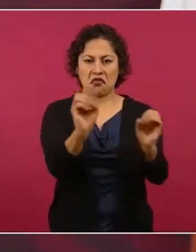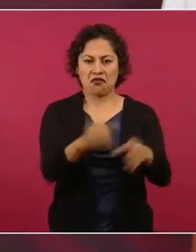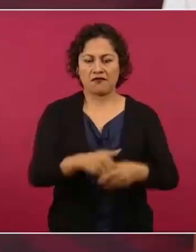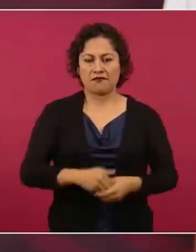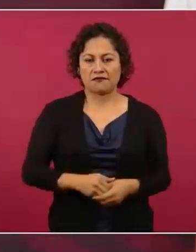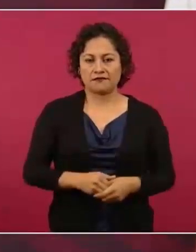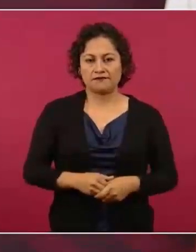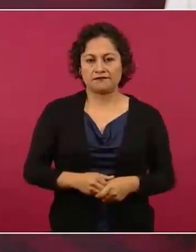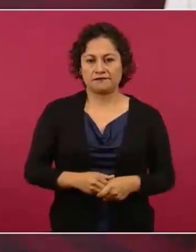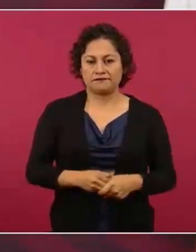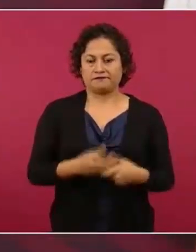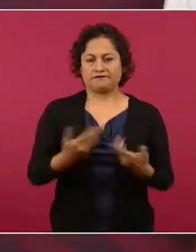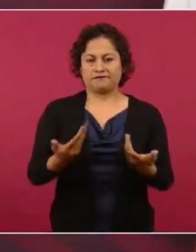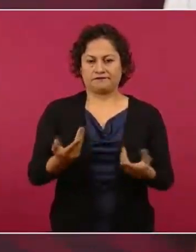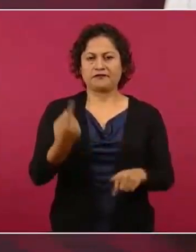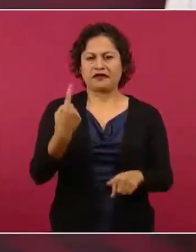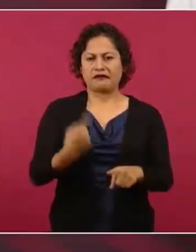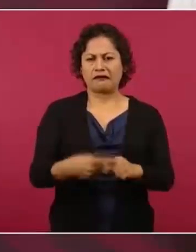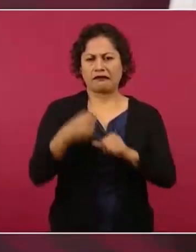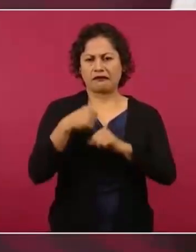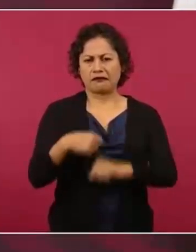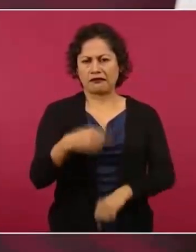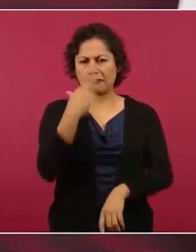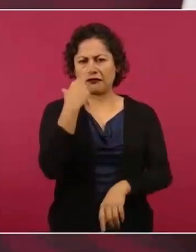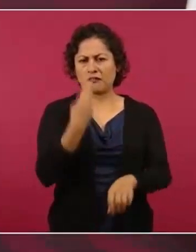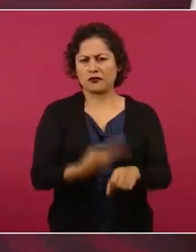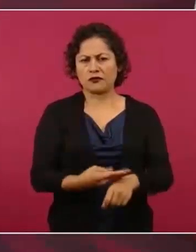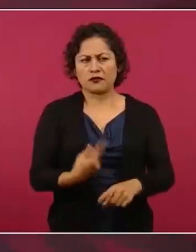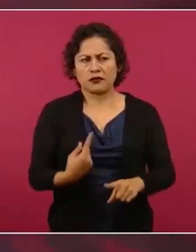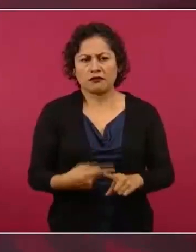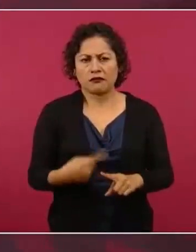que den la cara.